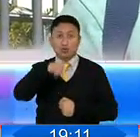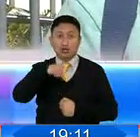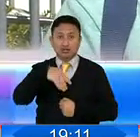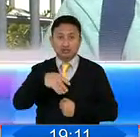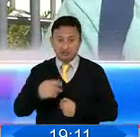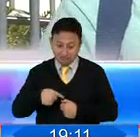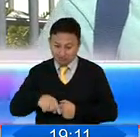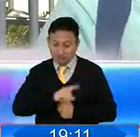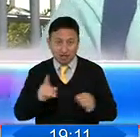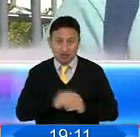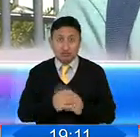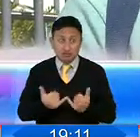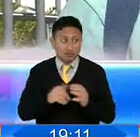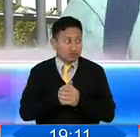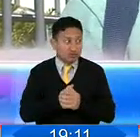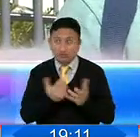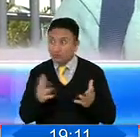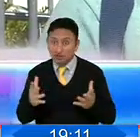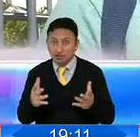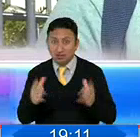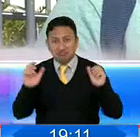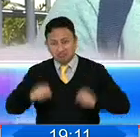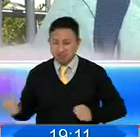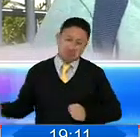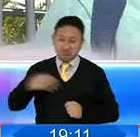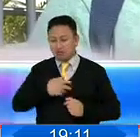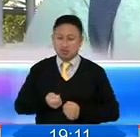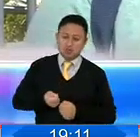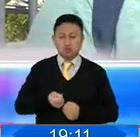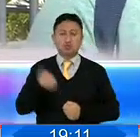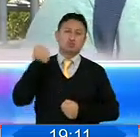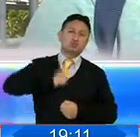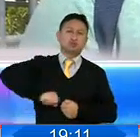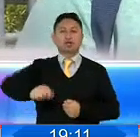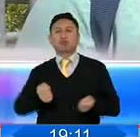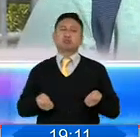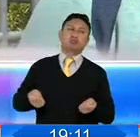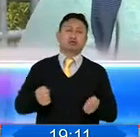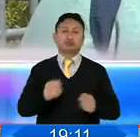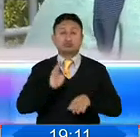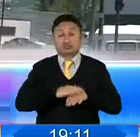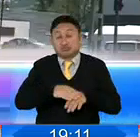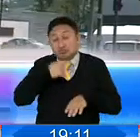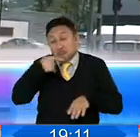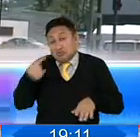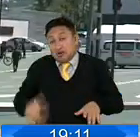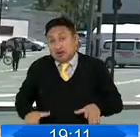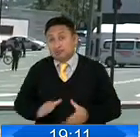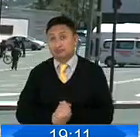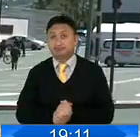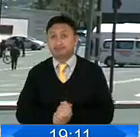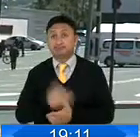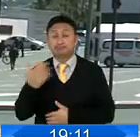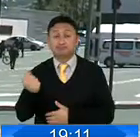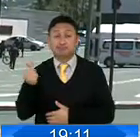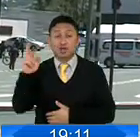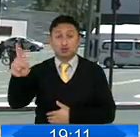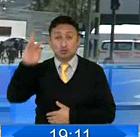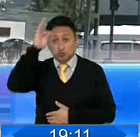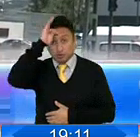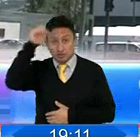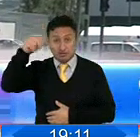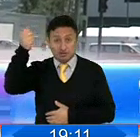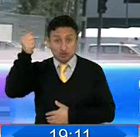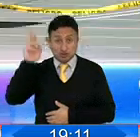4 meses. Entonces aproveché ahorita que no hay mucha gente. Me imagino que es por lo del feriado. En Elías del Sur, uno de los hospitales